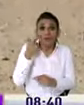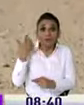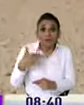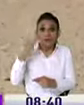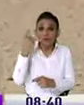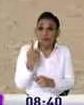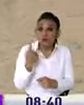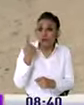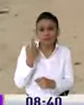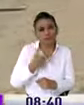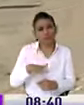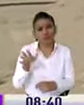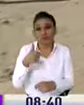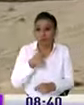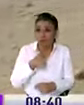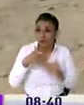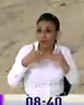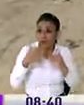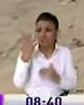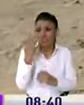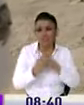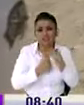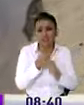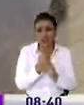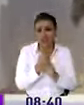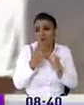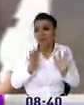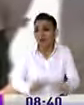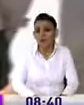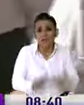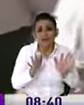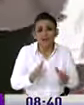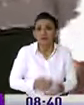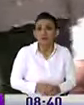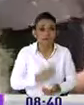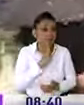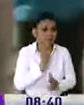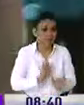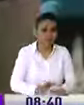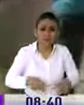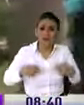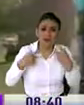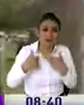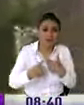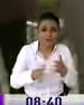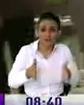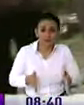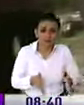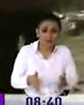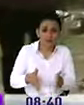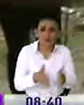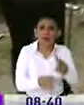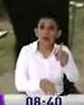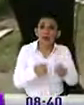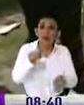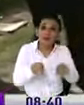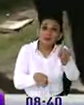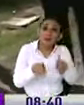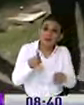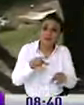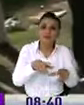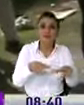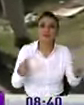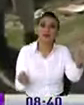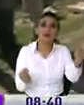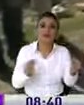uno, esto, yo vivo aquí más o menos unos 15 años. Y siempre ha estado así. Siempre todo, así como le ve. A veces ha venido un tractor, le